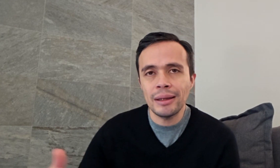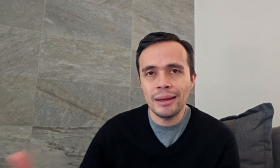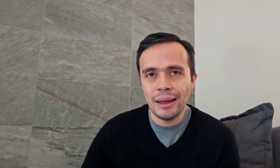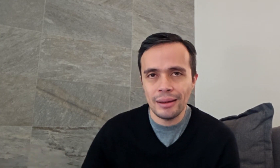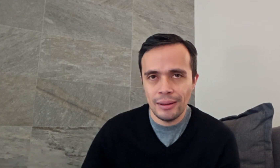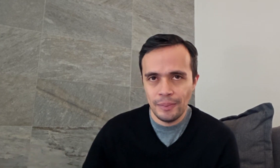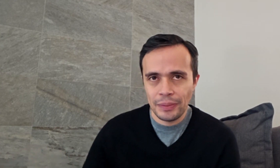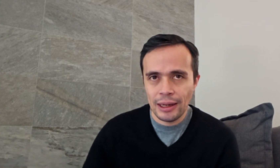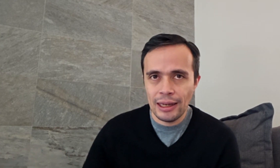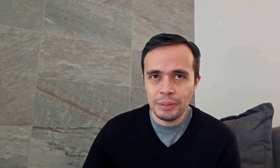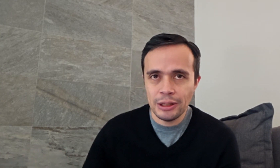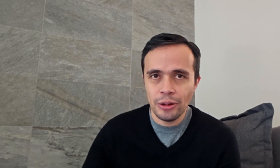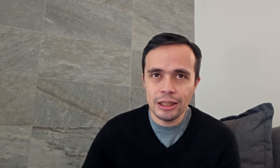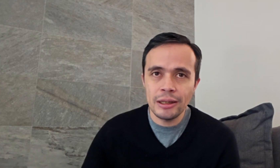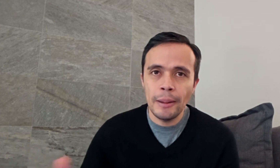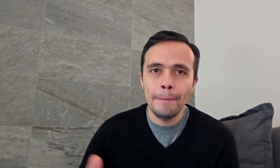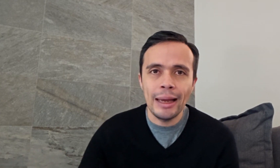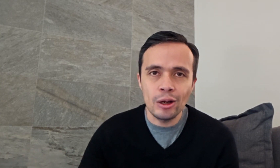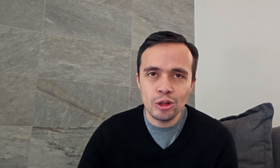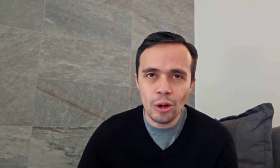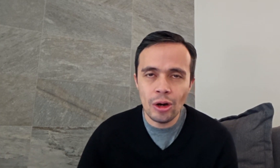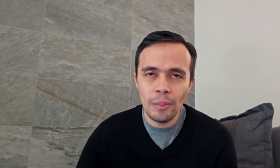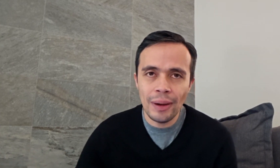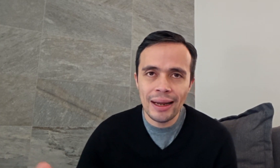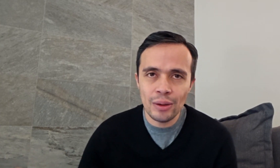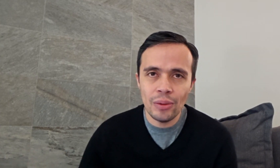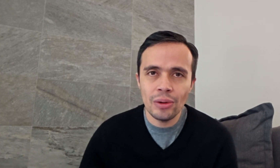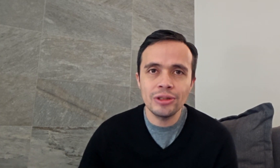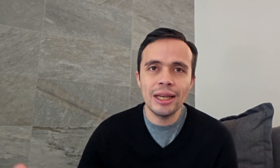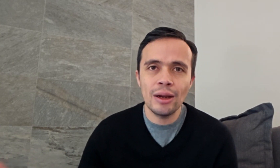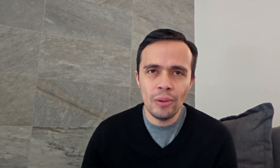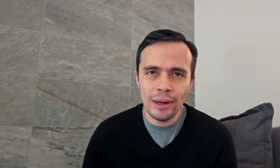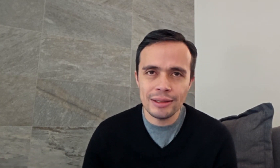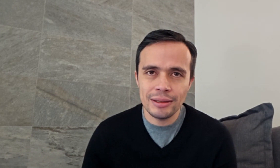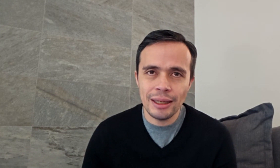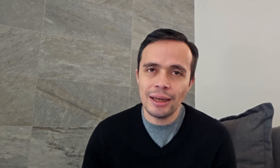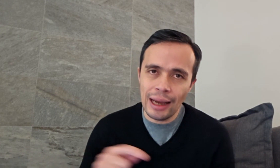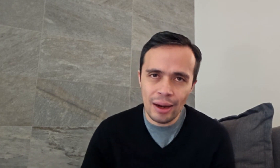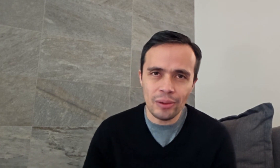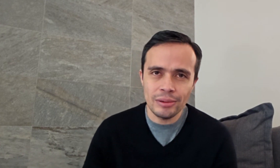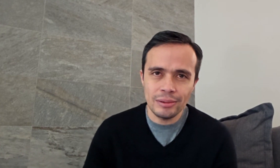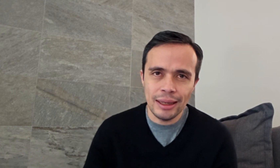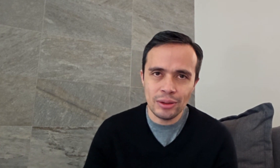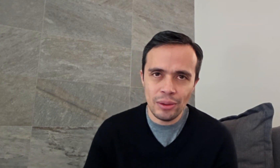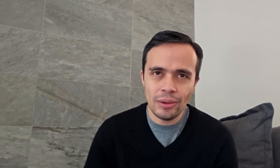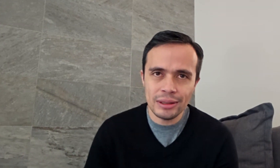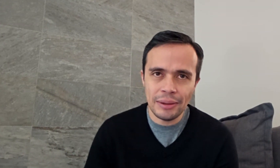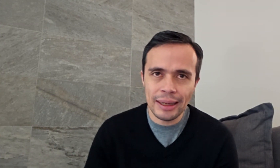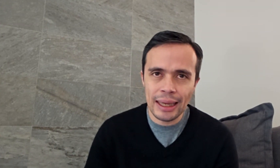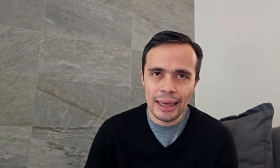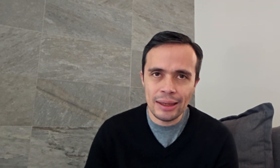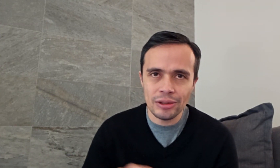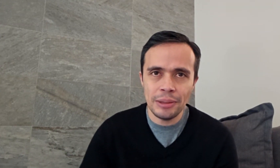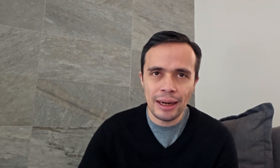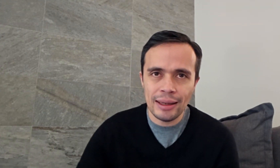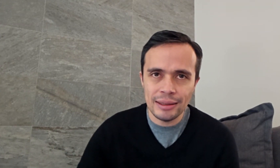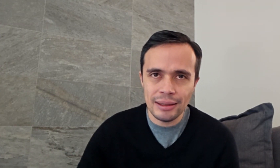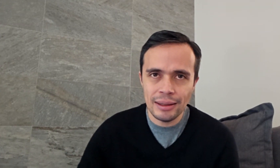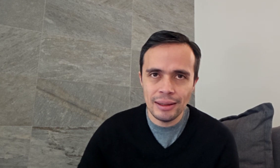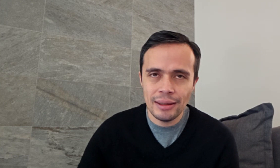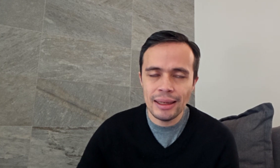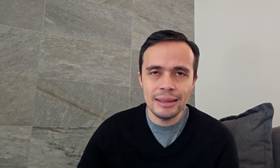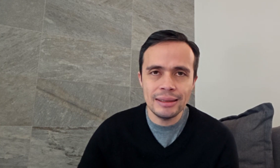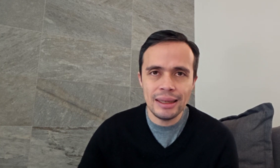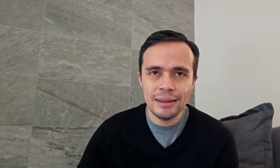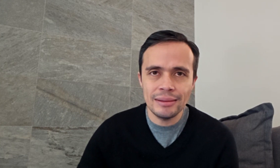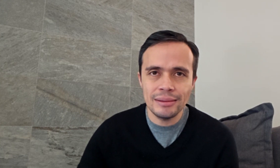iban a mantener las pensiones, pero solo para algunos y algunas. Y claro, el truco estaba en que ellos iban a